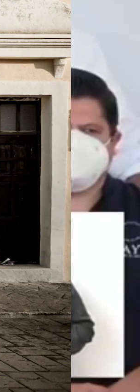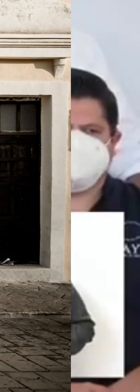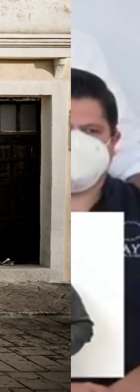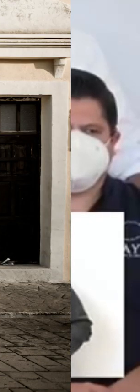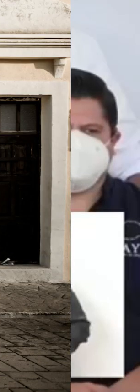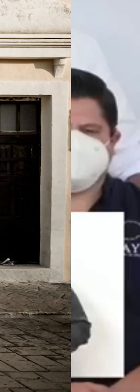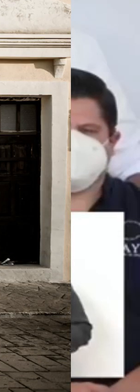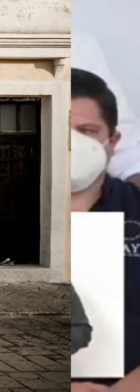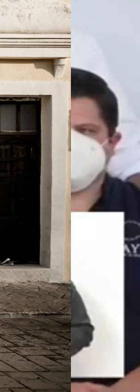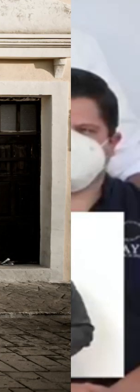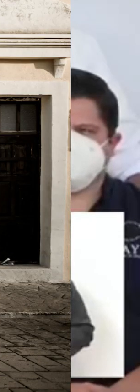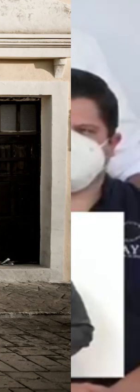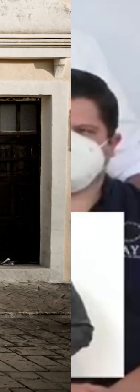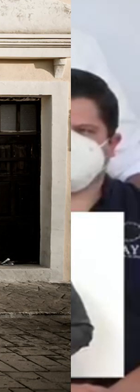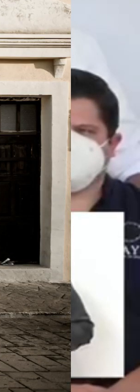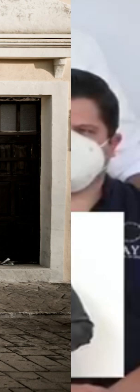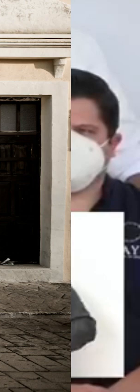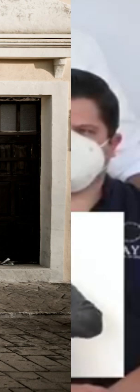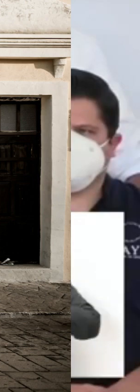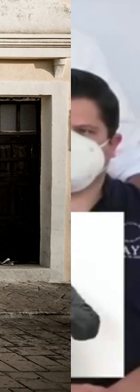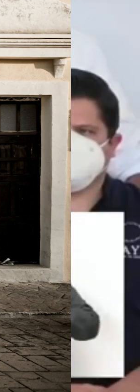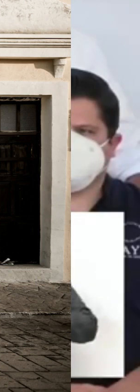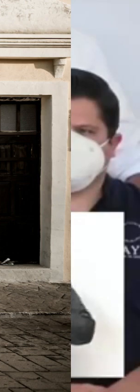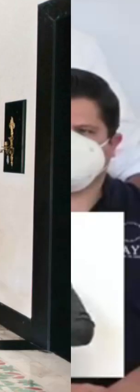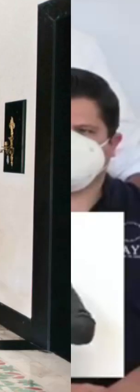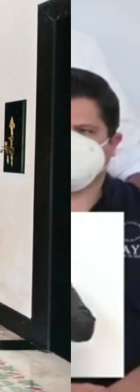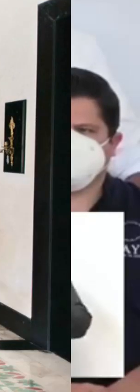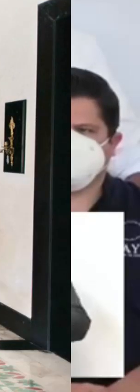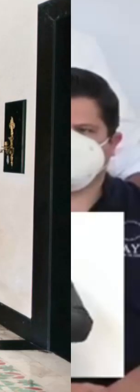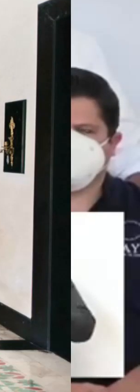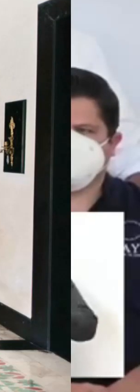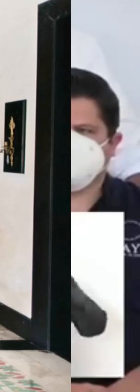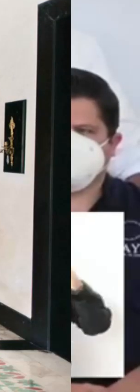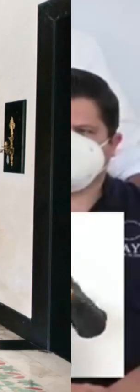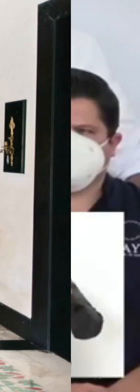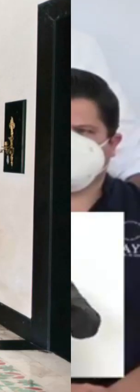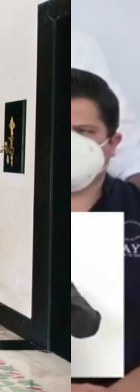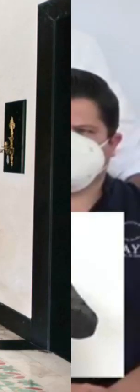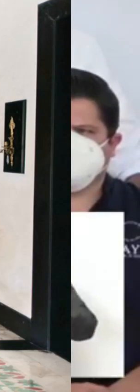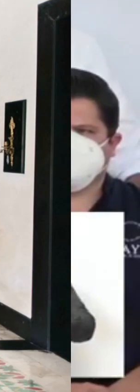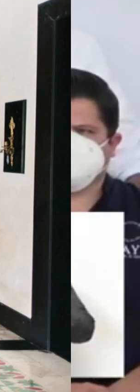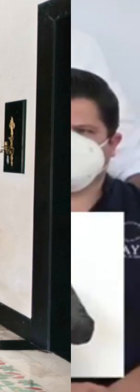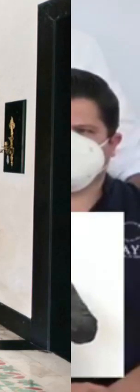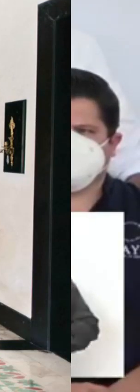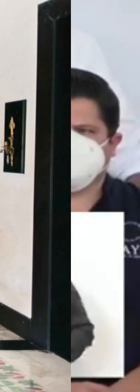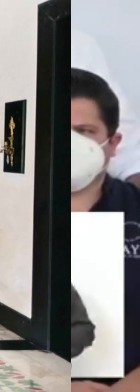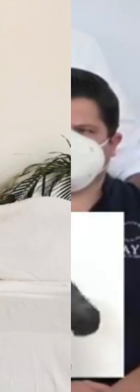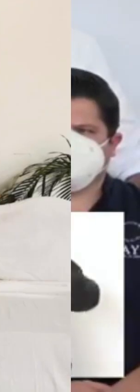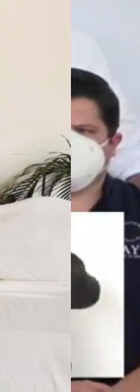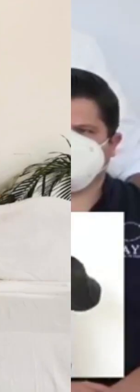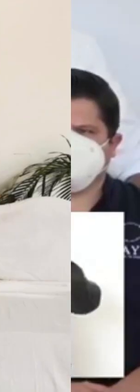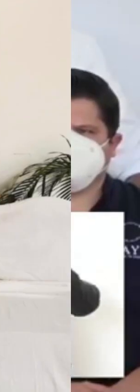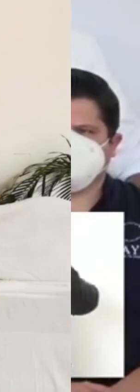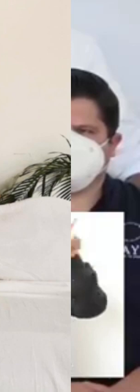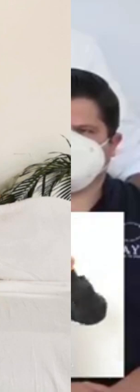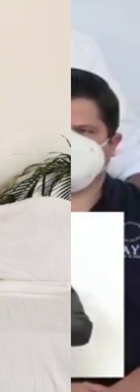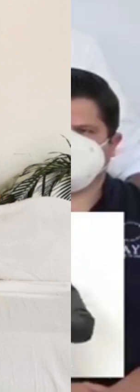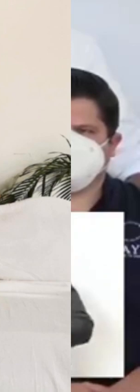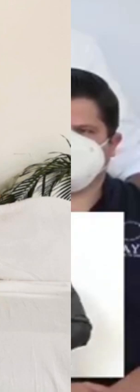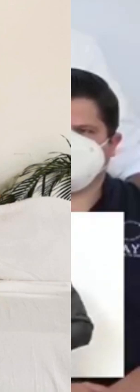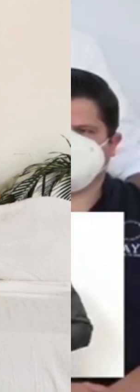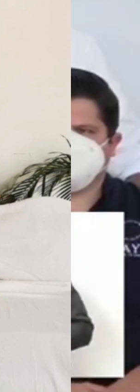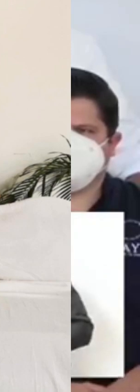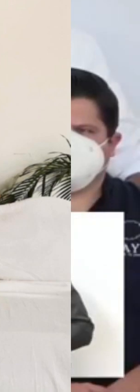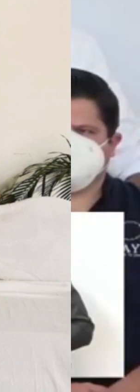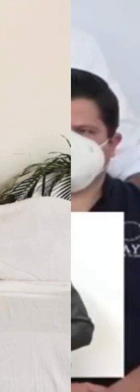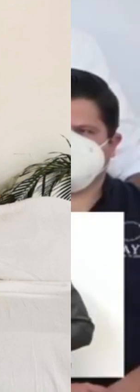Grupo Coqui Coqui llevará a cabo una habitación como hotel boutique con showroom de artesanías en textiles, fibras naturales y gamuzas con